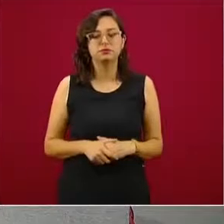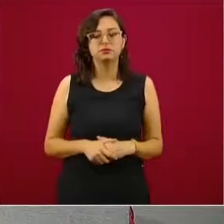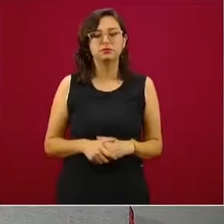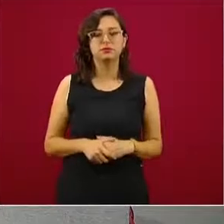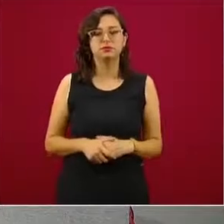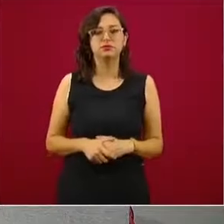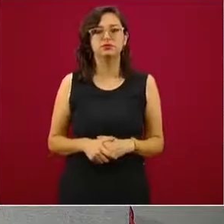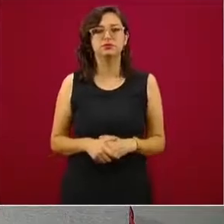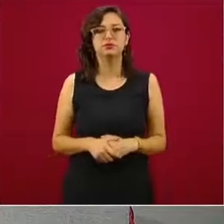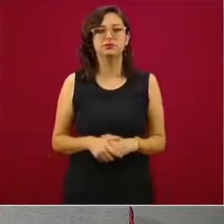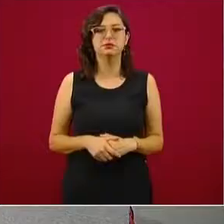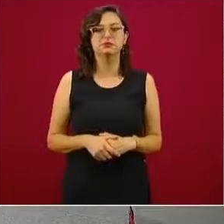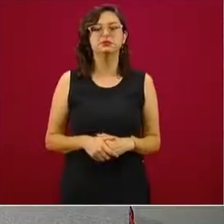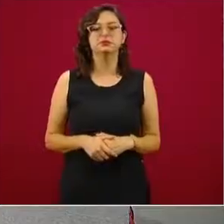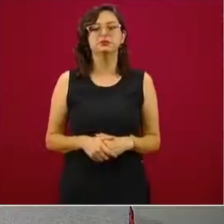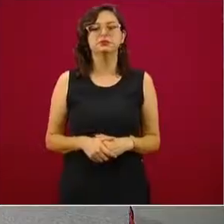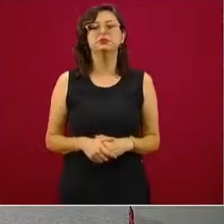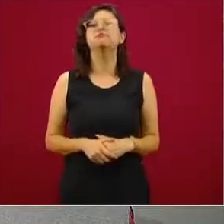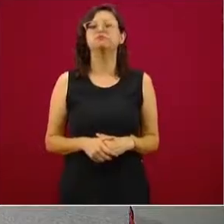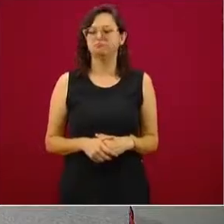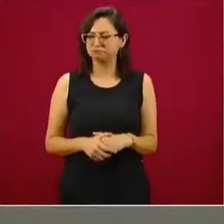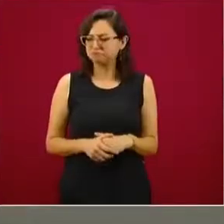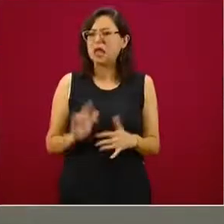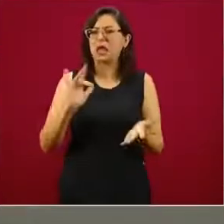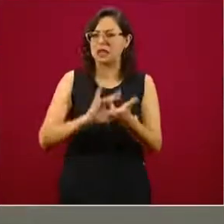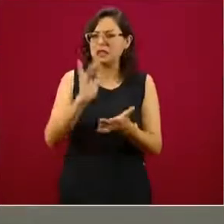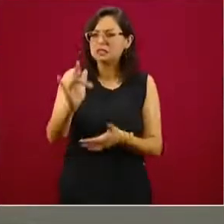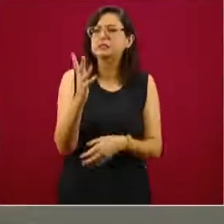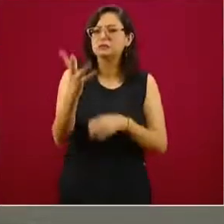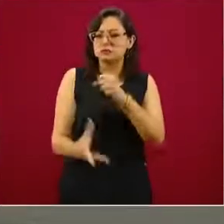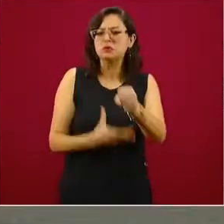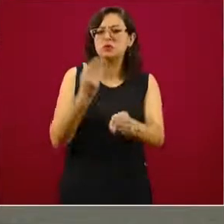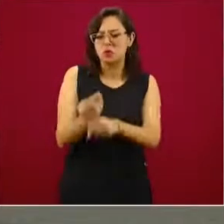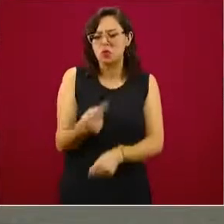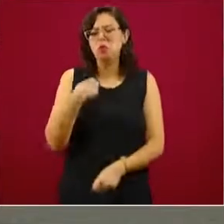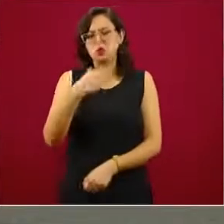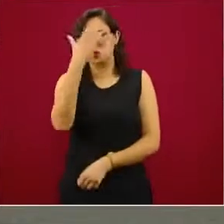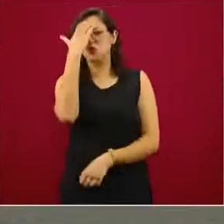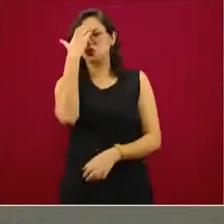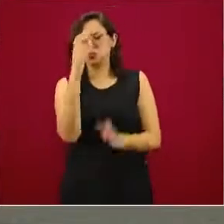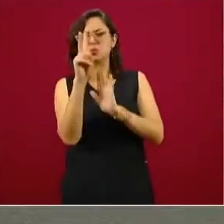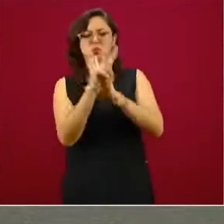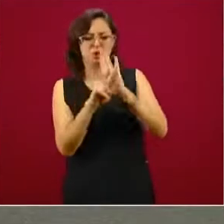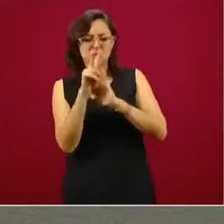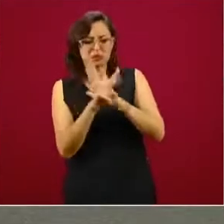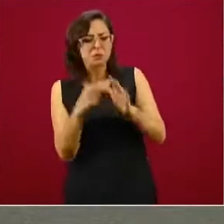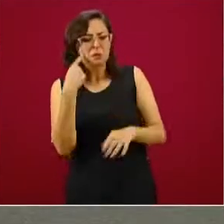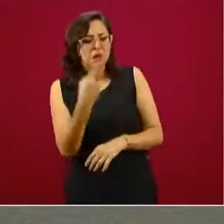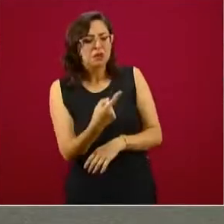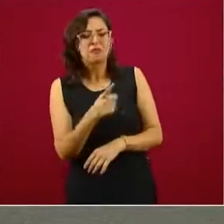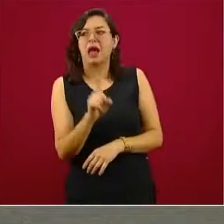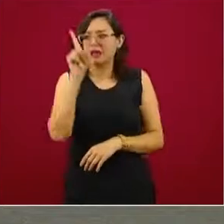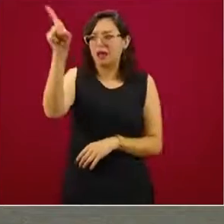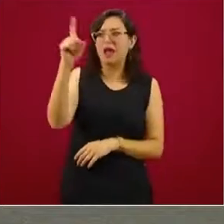mucho esa aportación, de hecho conozco el video y en efecto así reciben a un alumno.